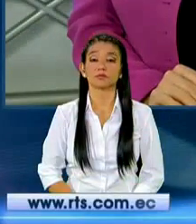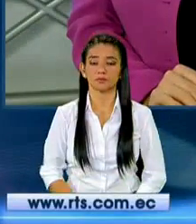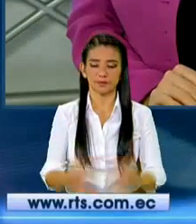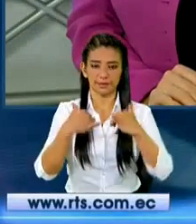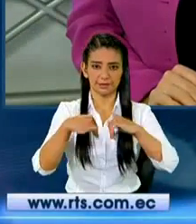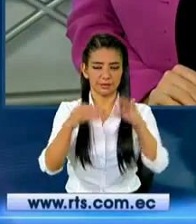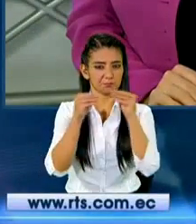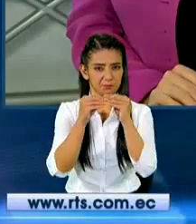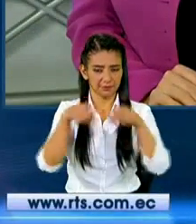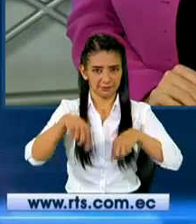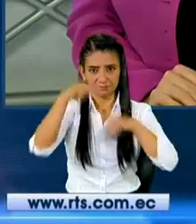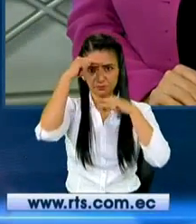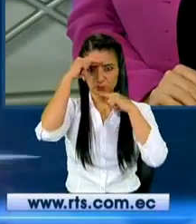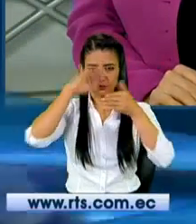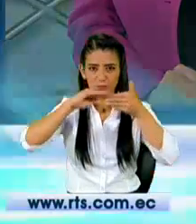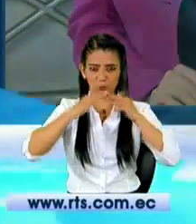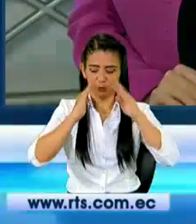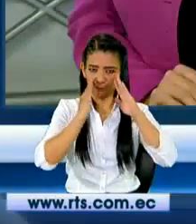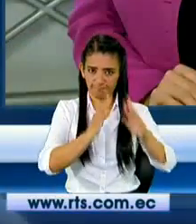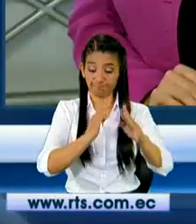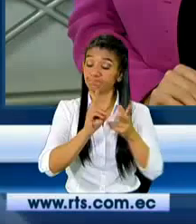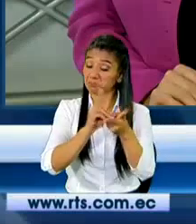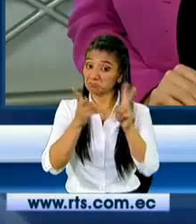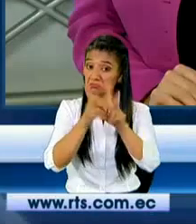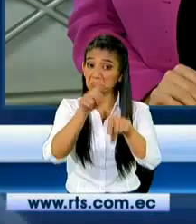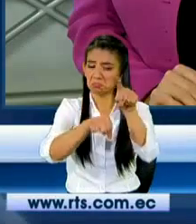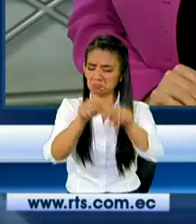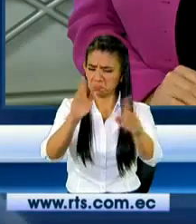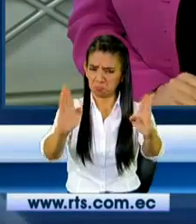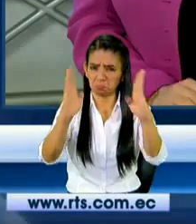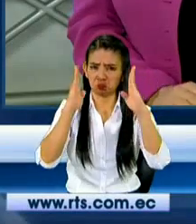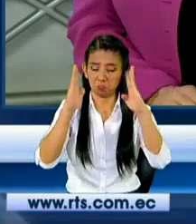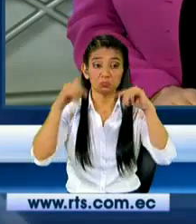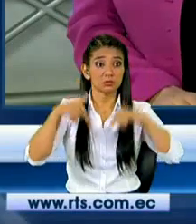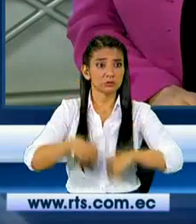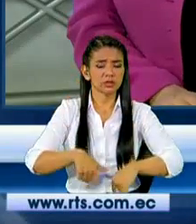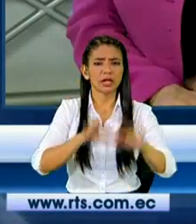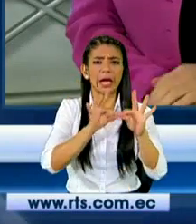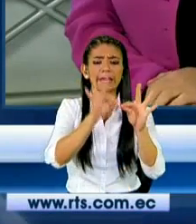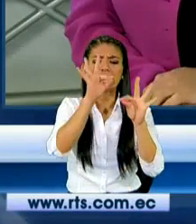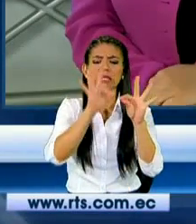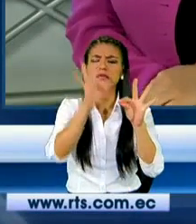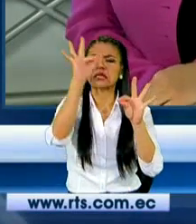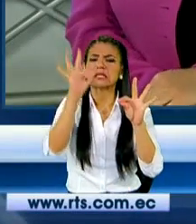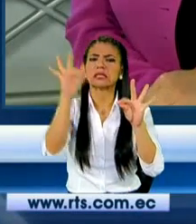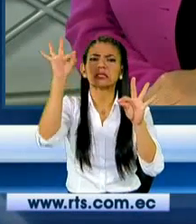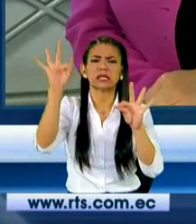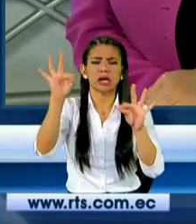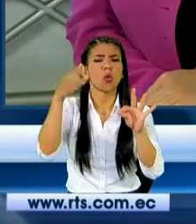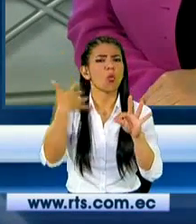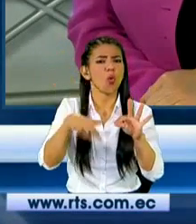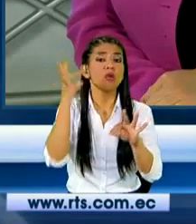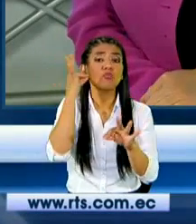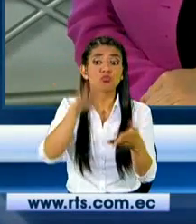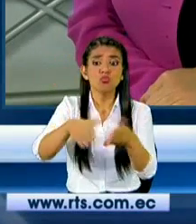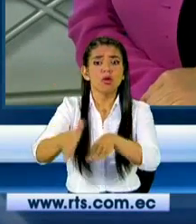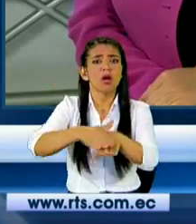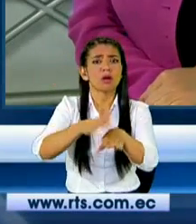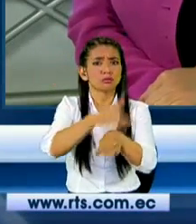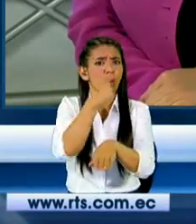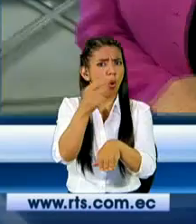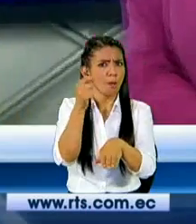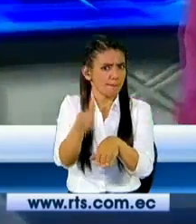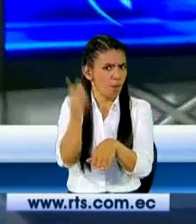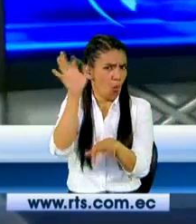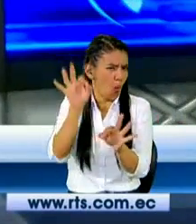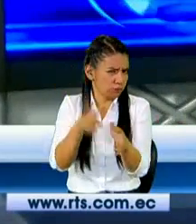Seguimos adelante en este, el primer noticiero de la comunidad. Vecinos, amigos, mucha atención. Vienen las estadísticas terribles de los homicidios. Veremos. Justamente, Robert,